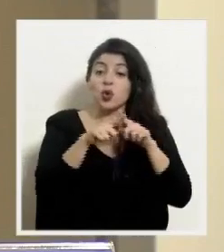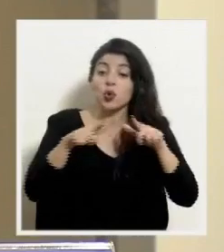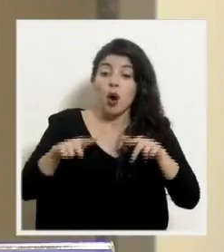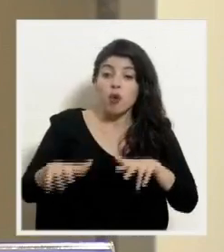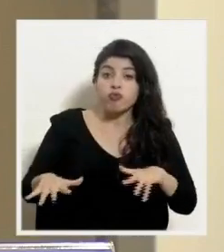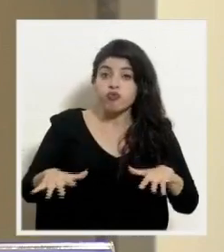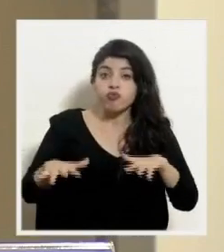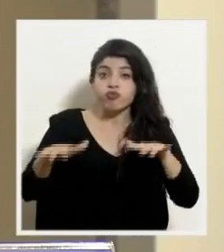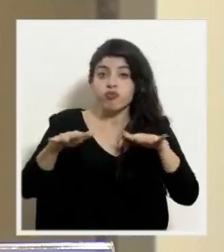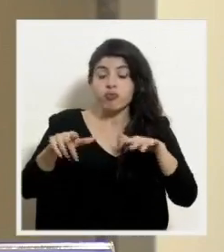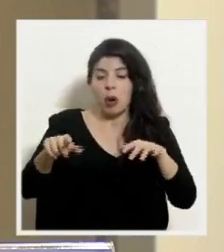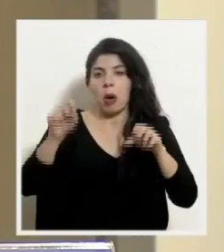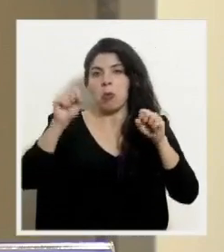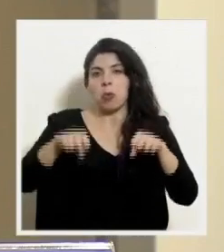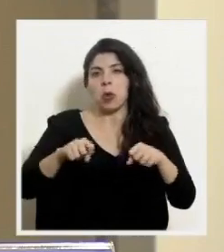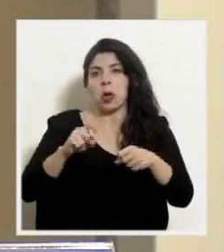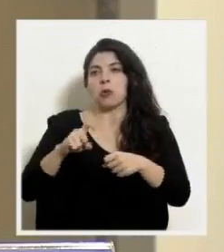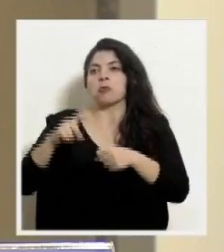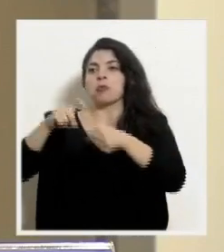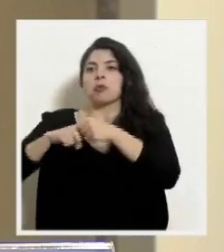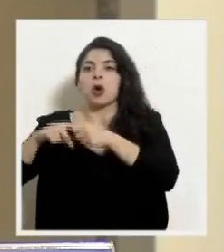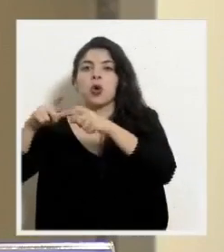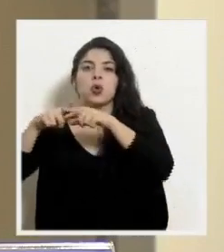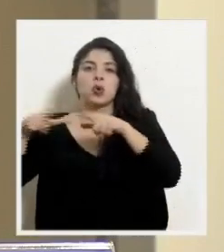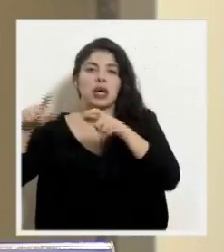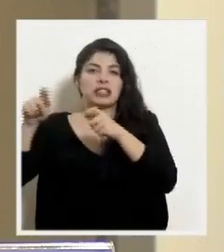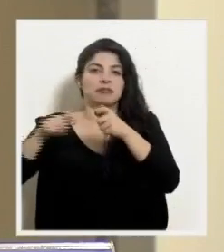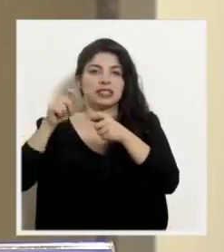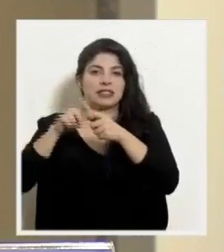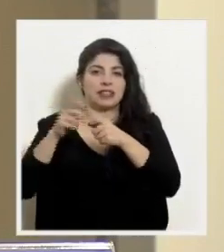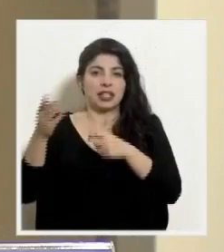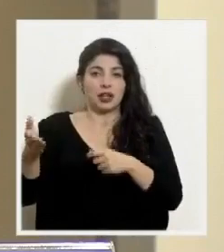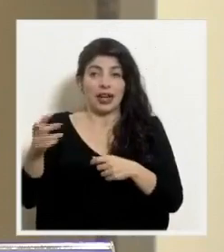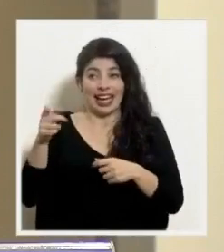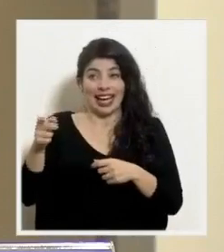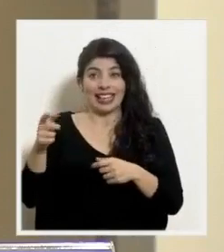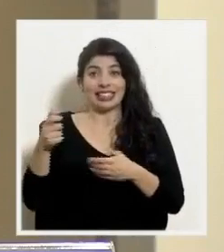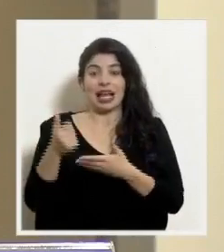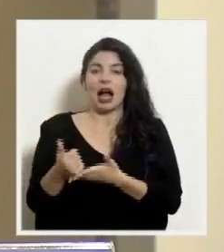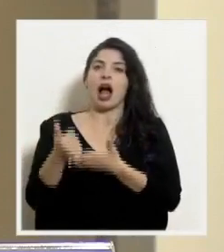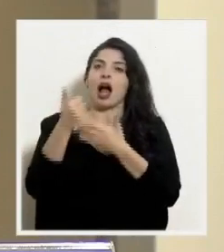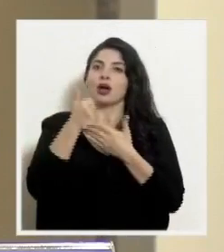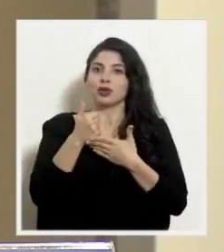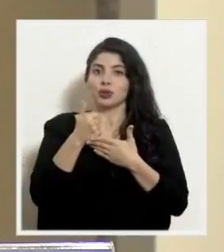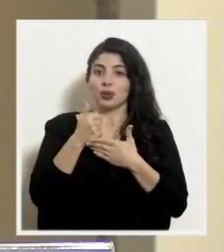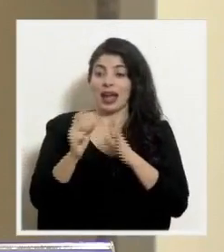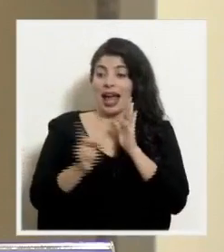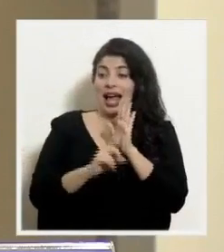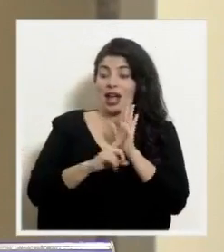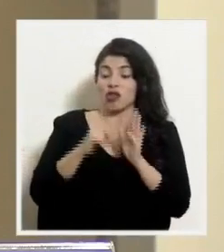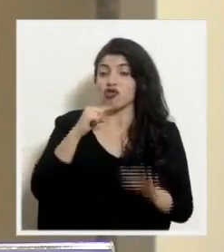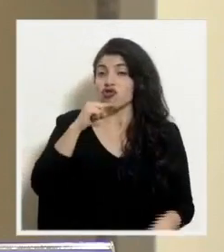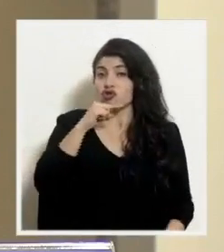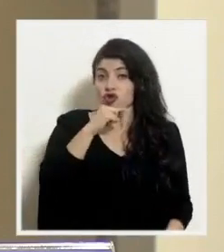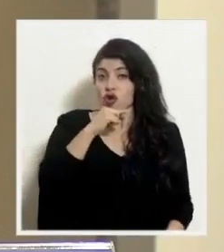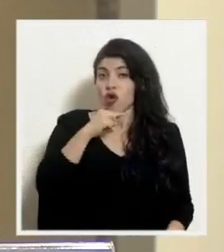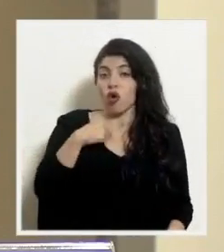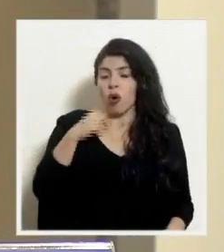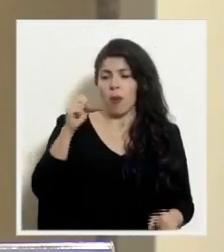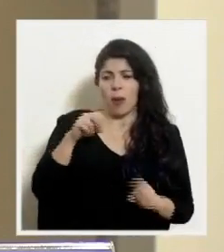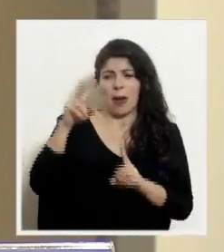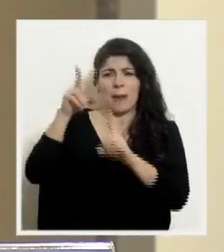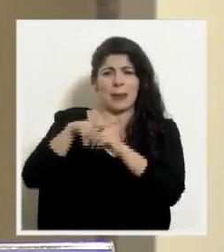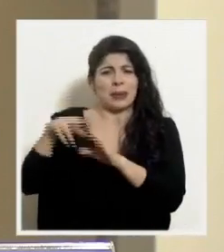puede circunscribir a un sitio geográfico en específico, lo cual nos permite tomar en la condición de alerta roja unas medidas